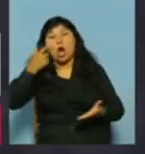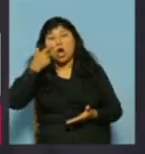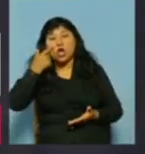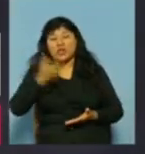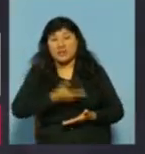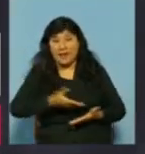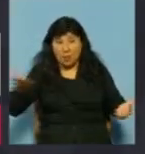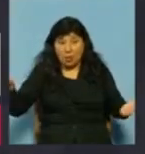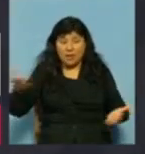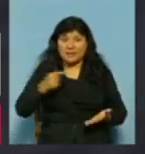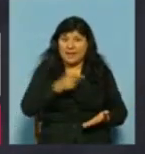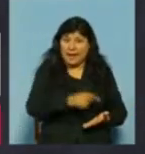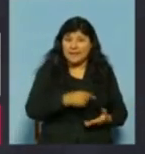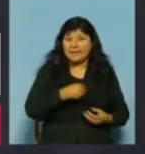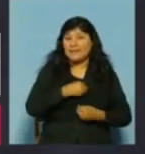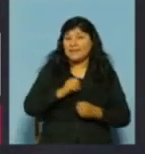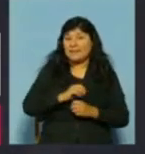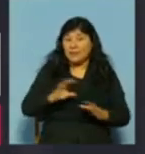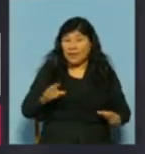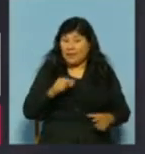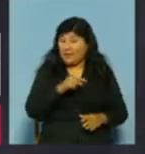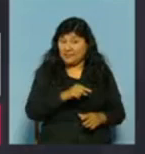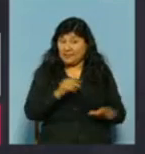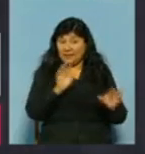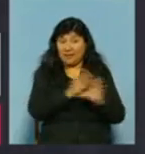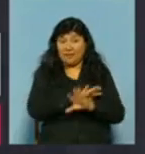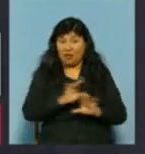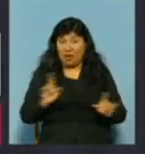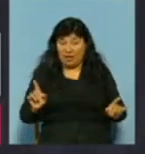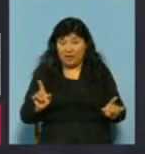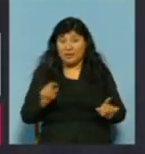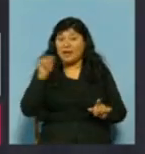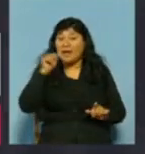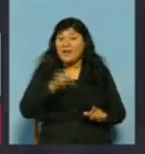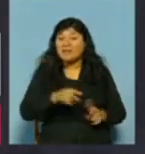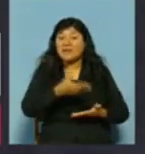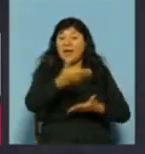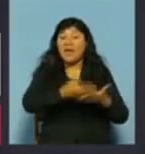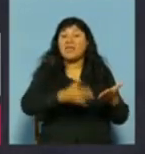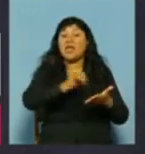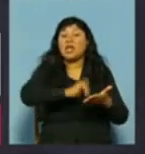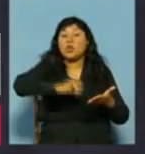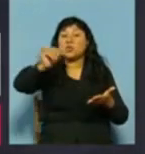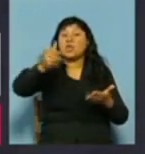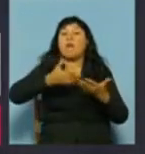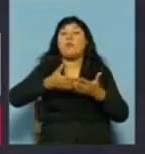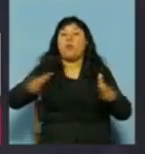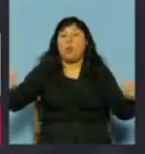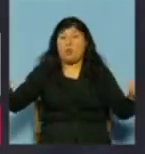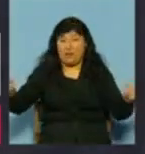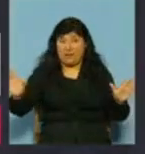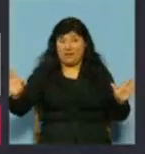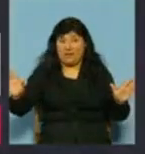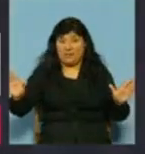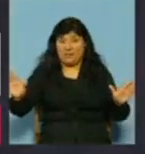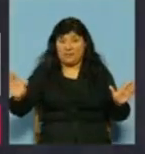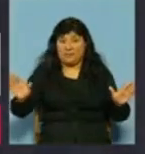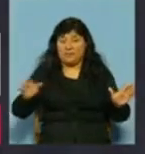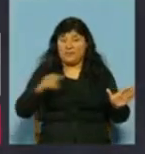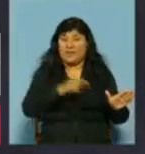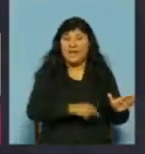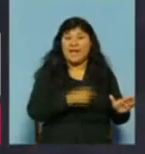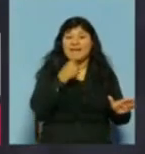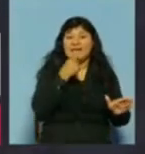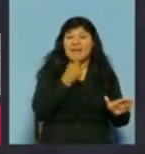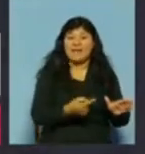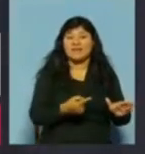pública. Se dio a conocer una denuncia pública, no se dijo, ni siquiera está casada con